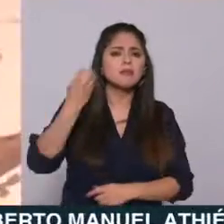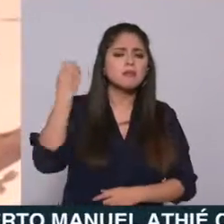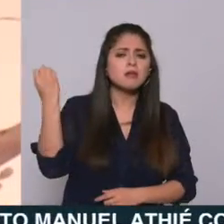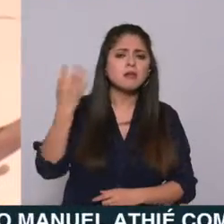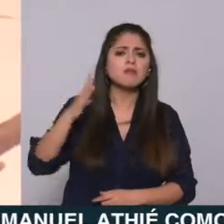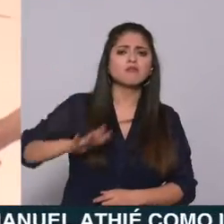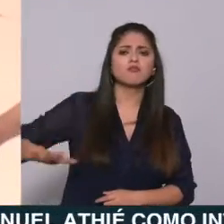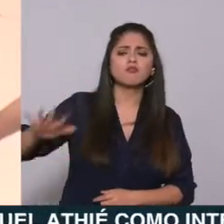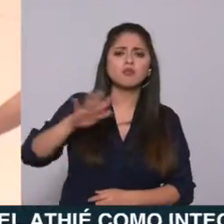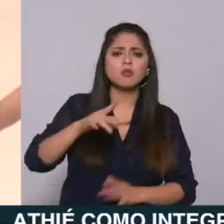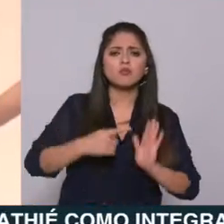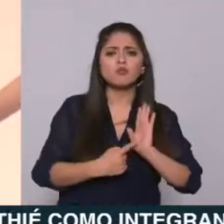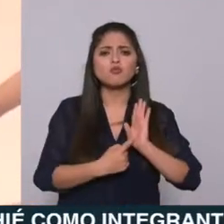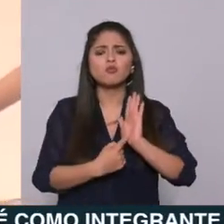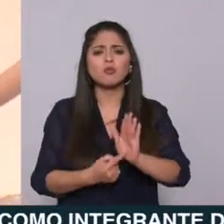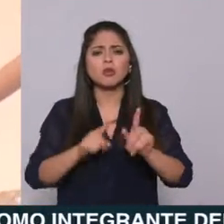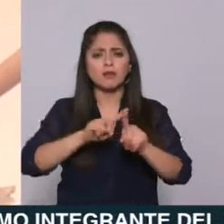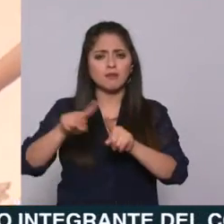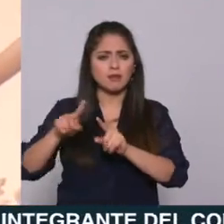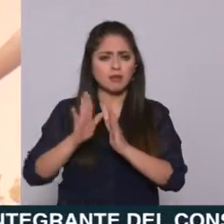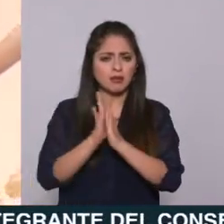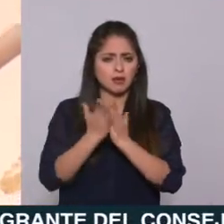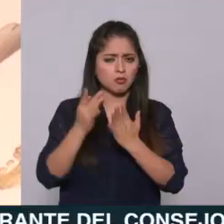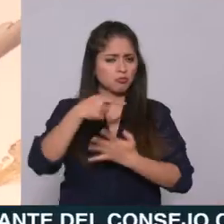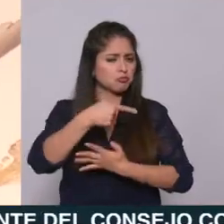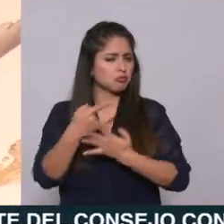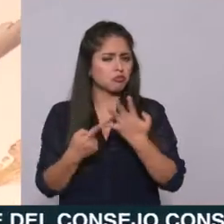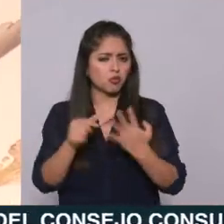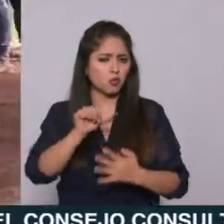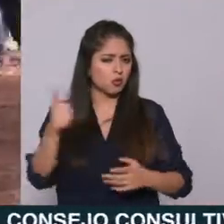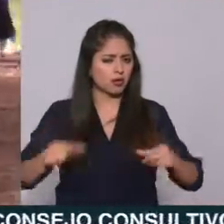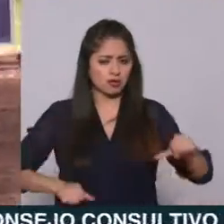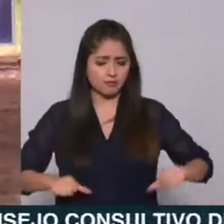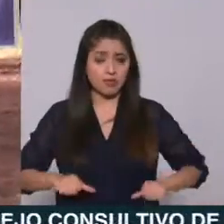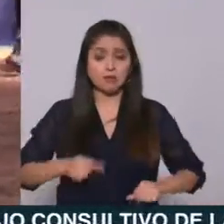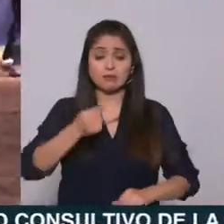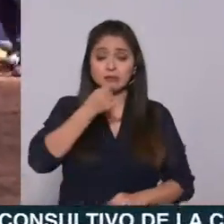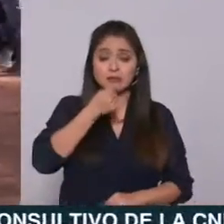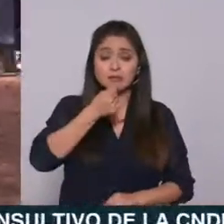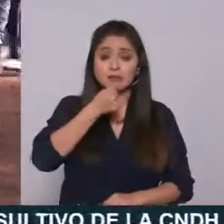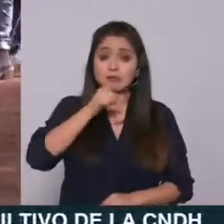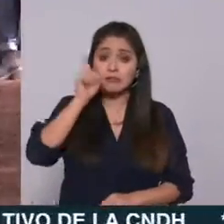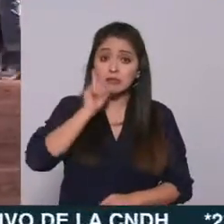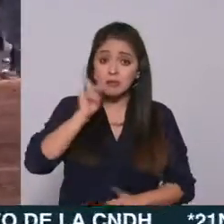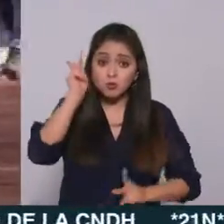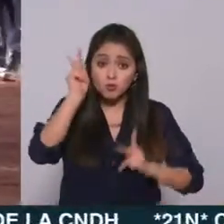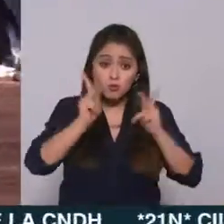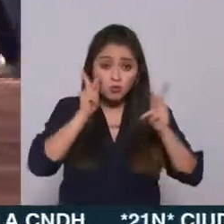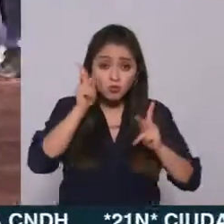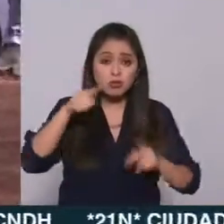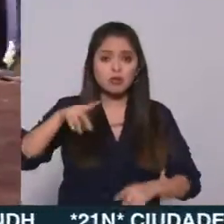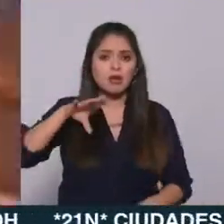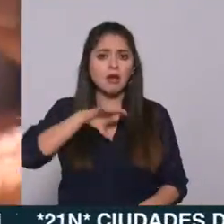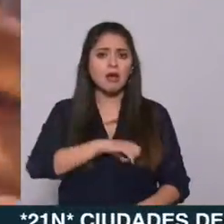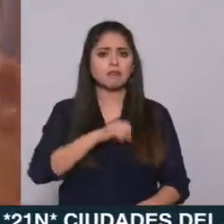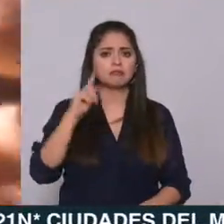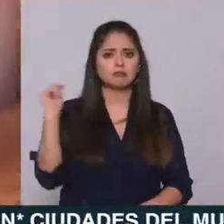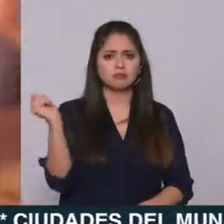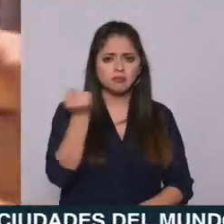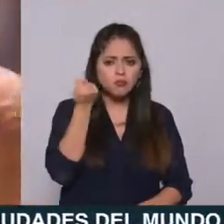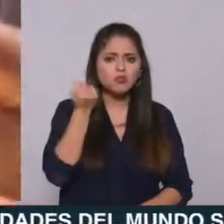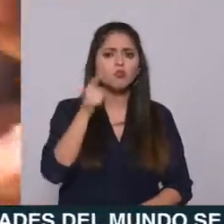conferencias, presentaciones de libros, entre otras. Además, los niños y niñas visitantes y que gustan de la tecnología